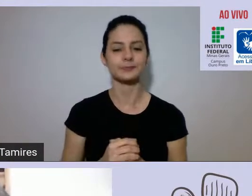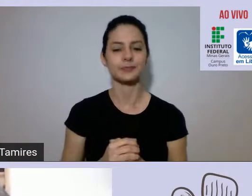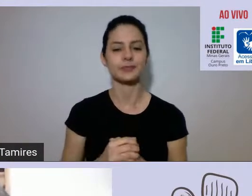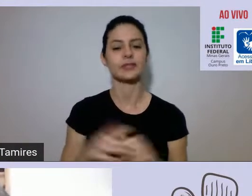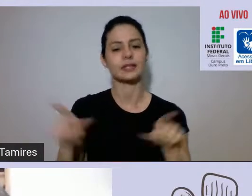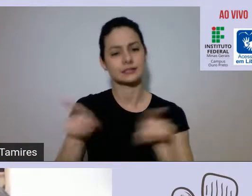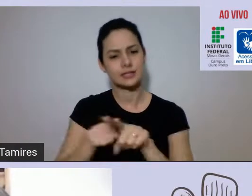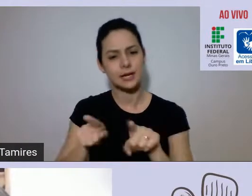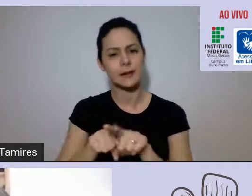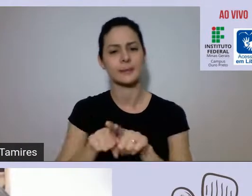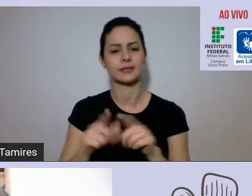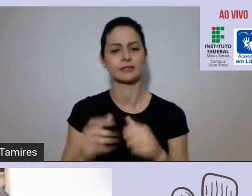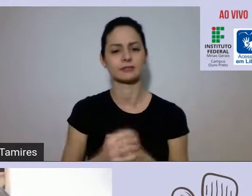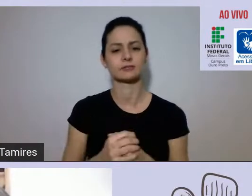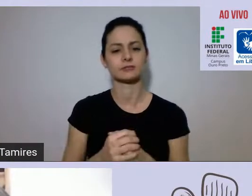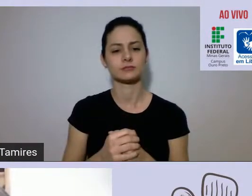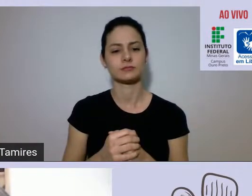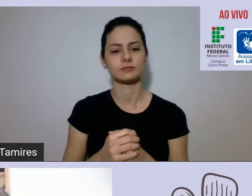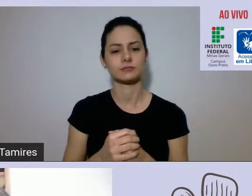tendientes a